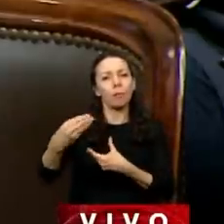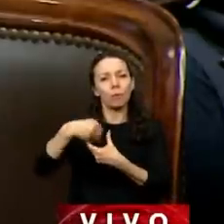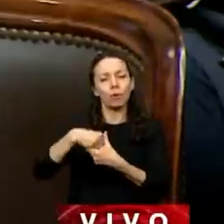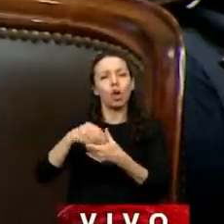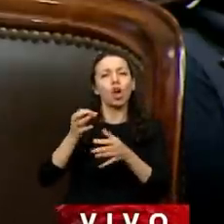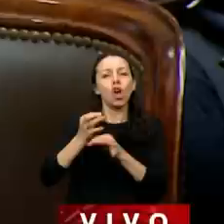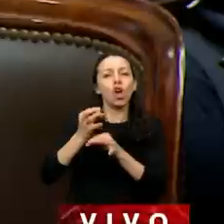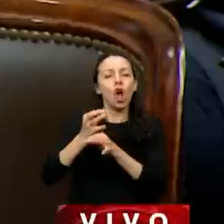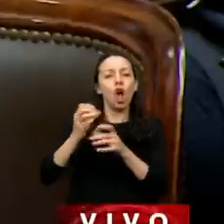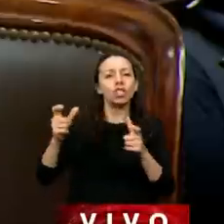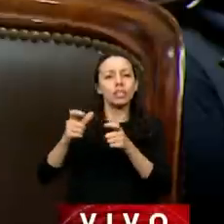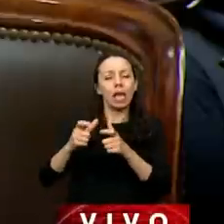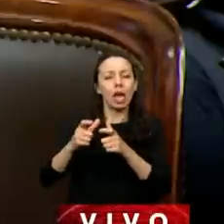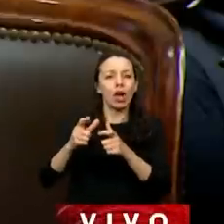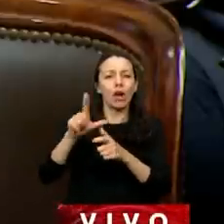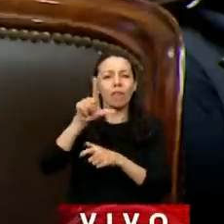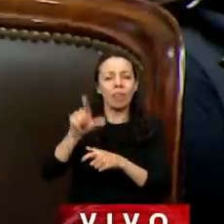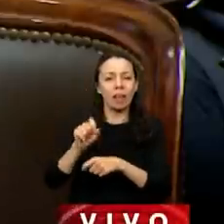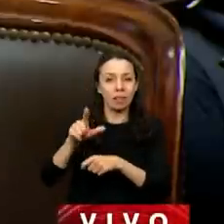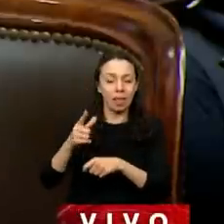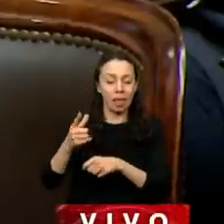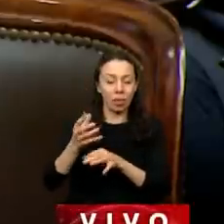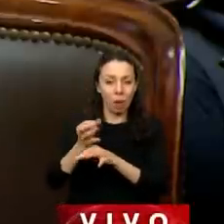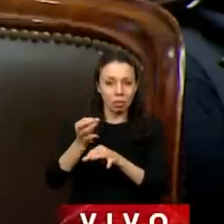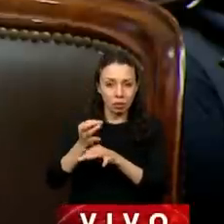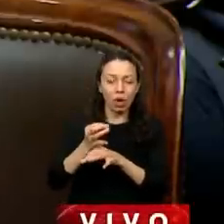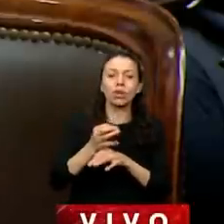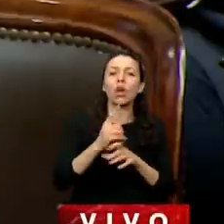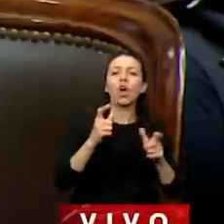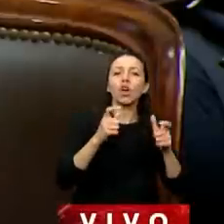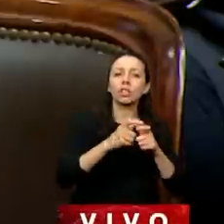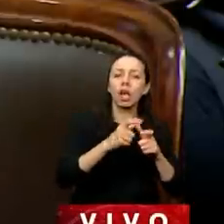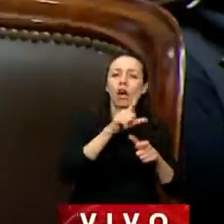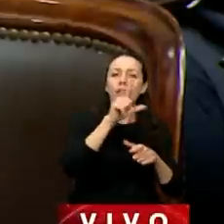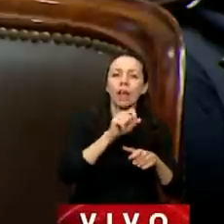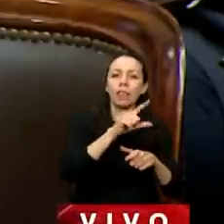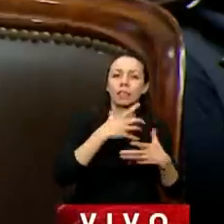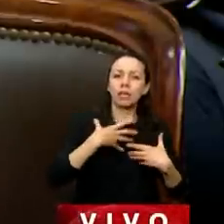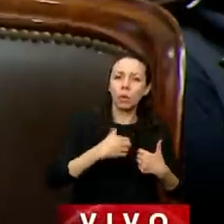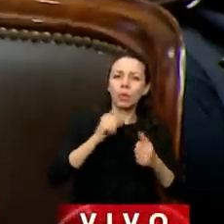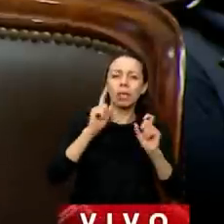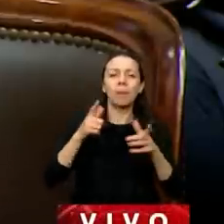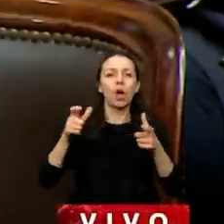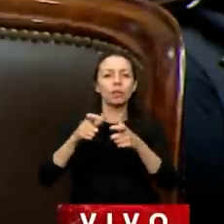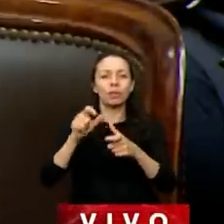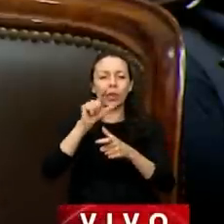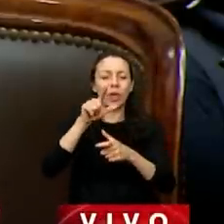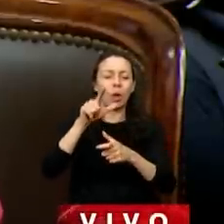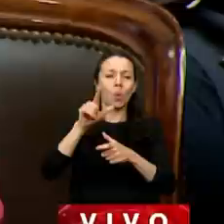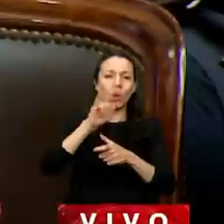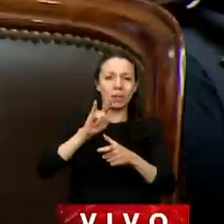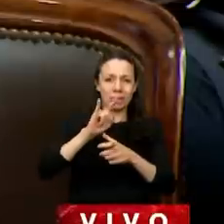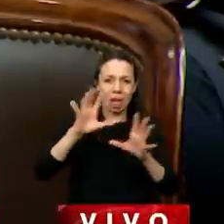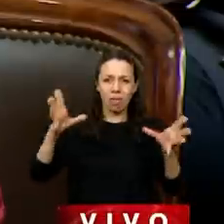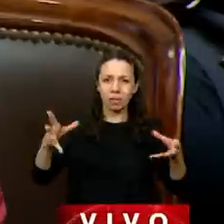de Educación, el Consejo Federal de Salud y también el Consejo de Universidades. De esta manera entonces